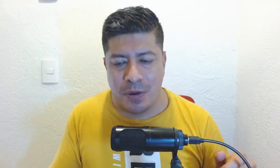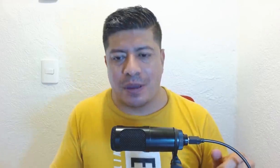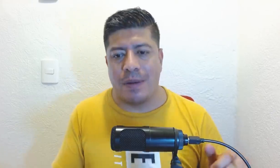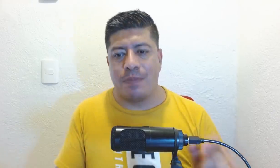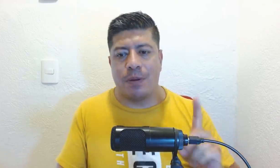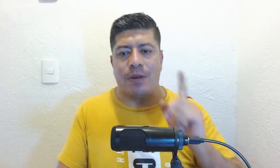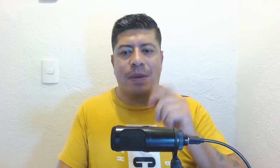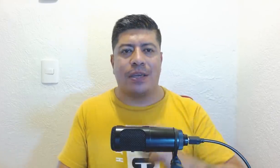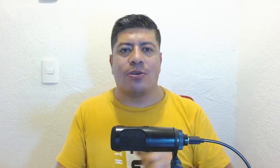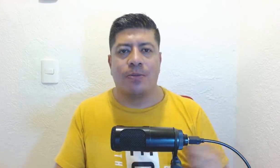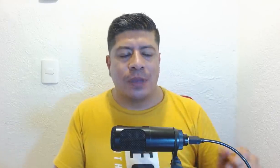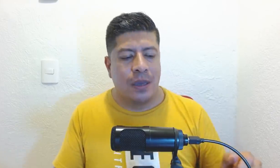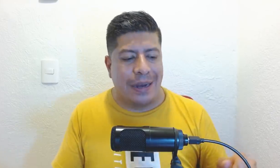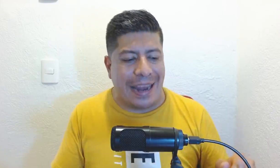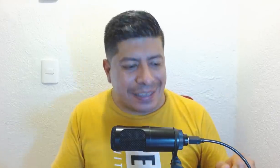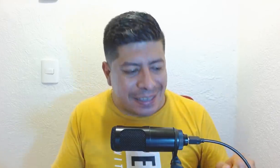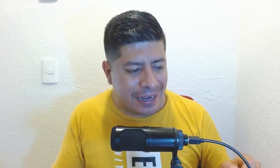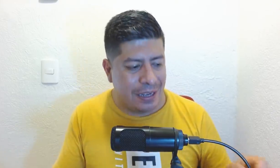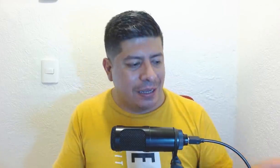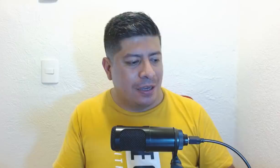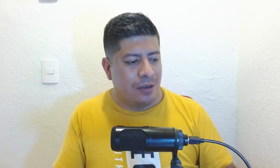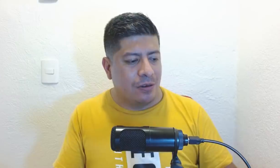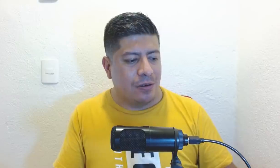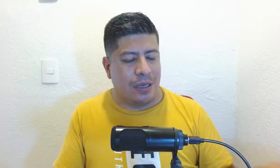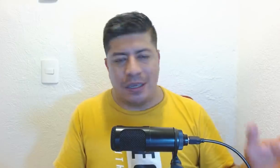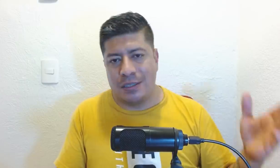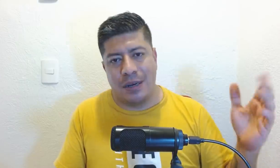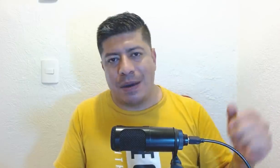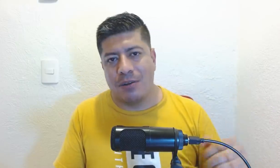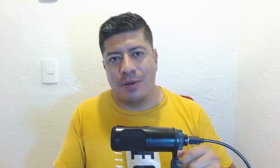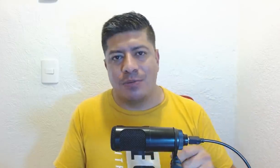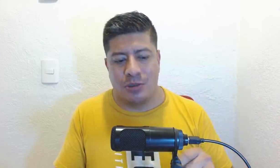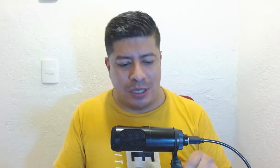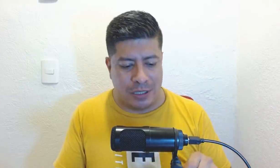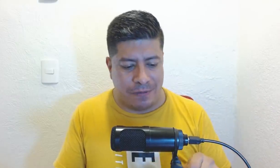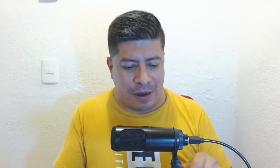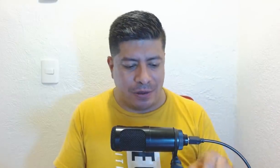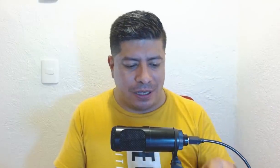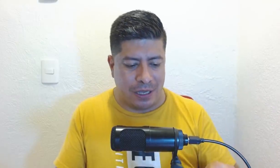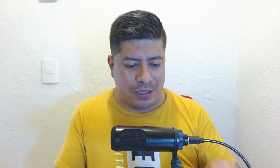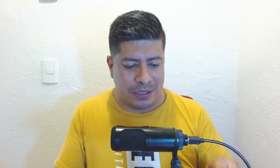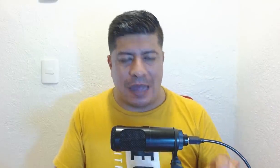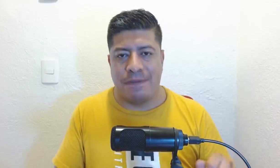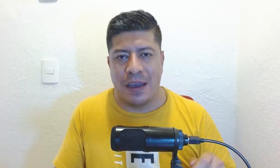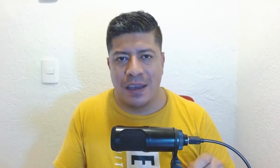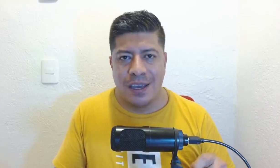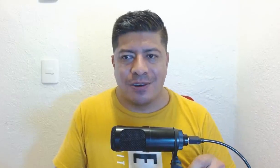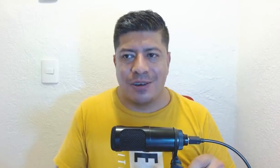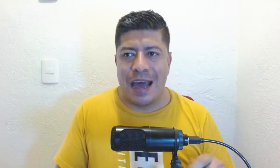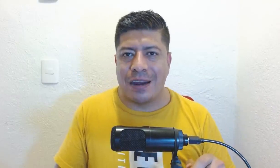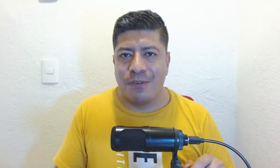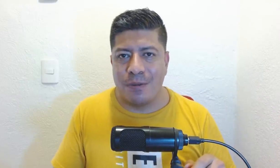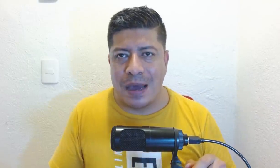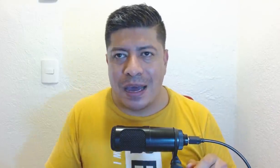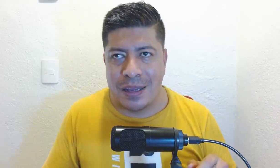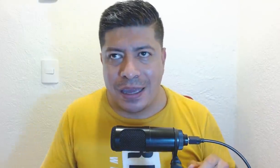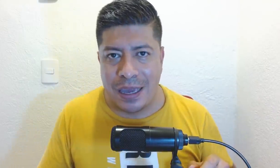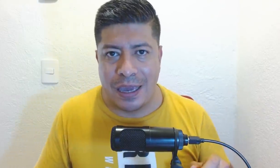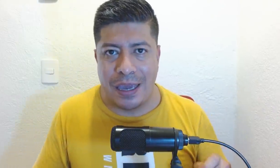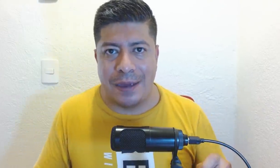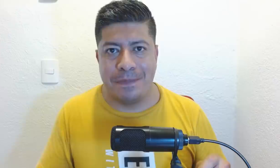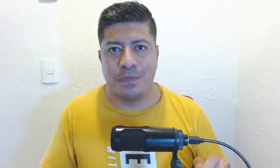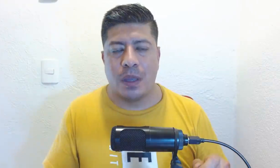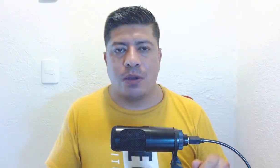va porque va. El pueblo de México la quiere. Sin embargo, vimos este fraude, esta estafa, con la reforma